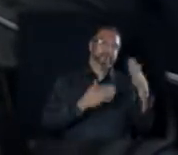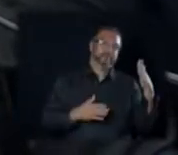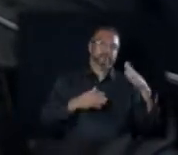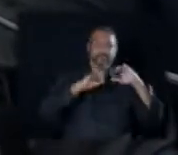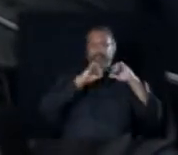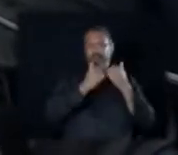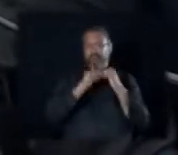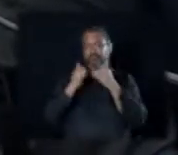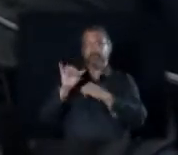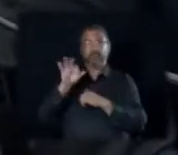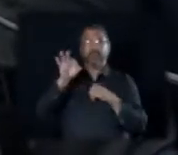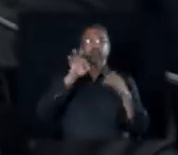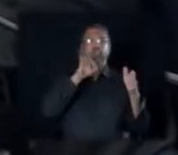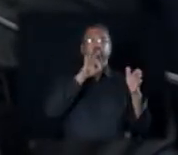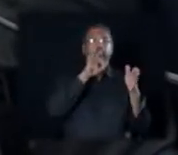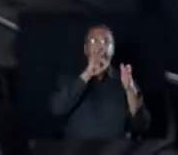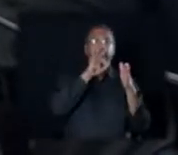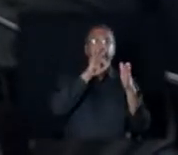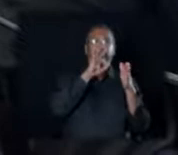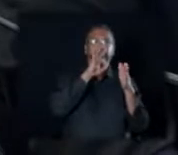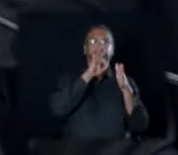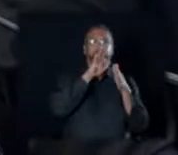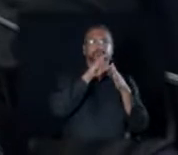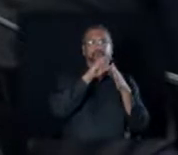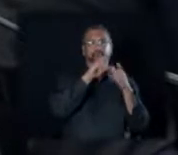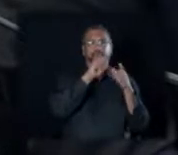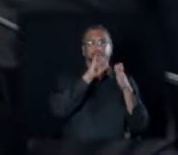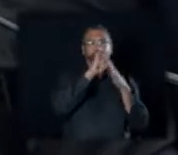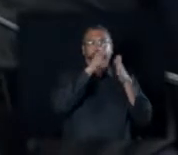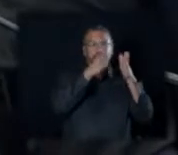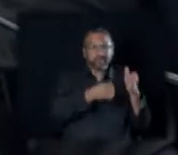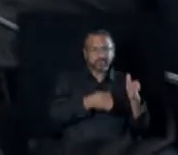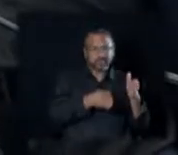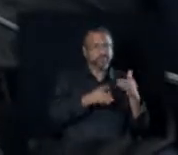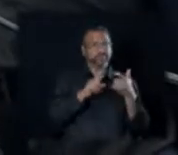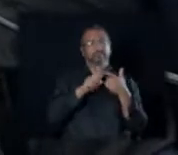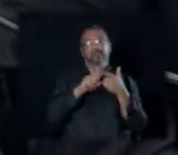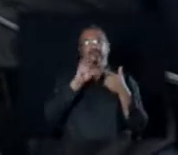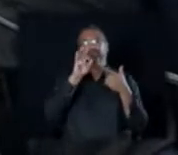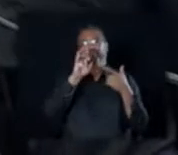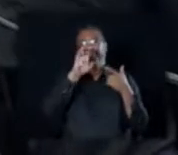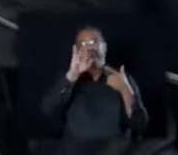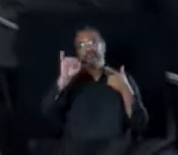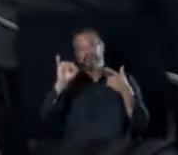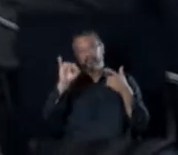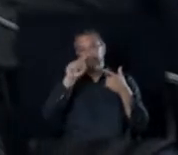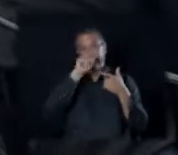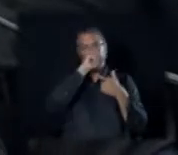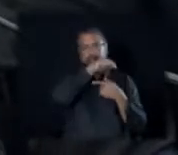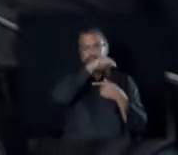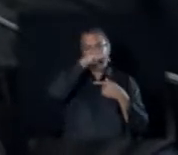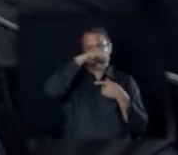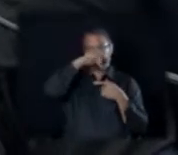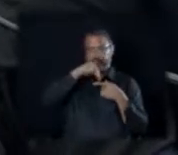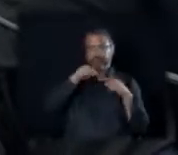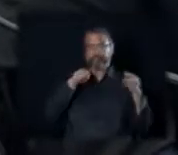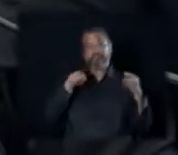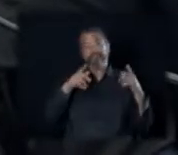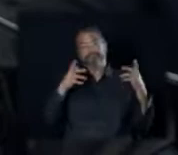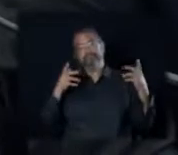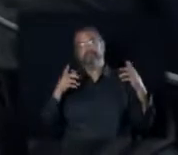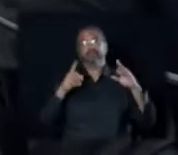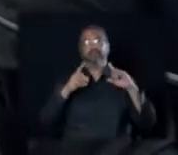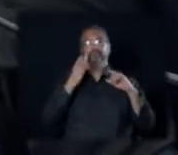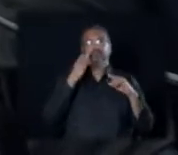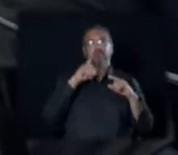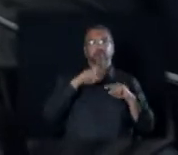Hay entidades, por ejemplo, el Contralor o el Fiscal Especial Independiente, que claramente hay que